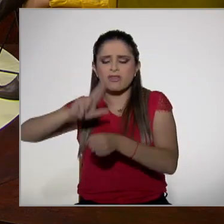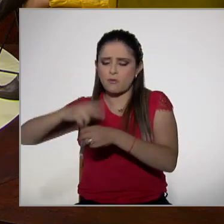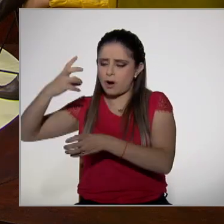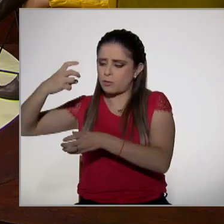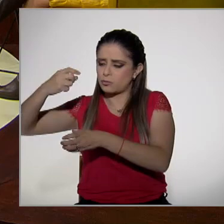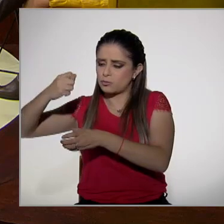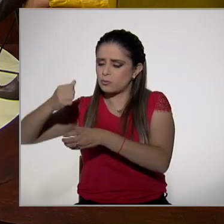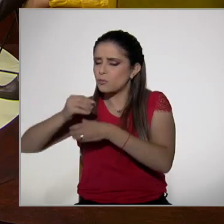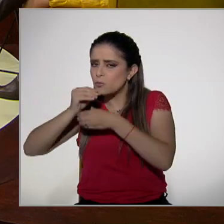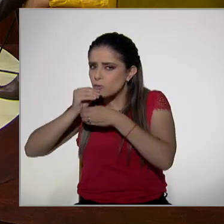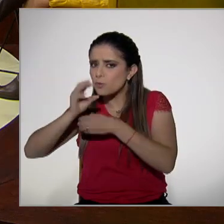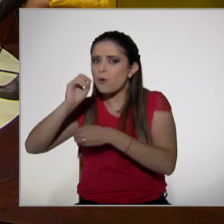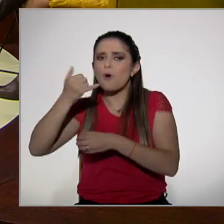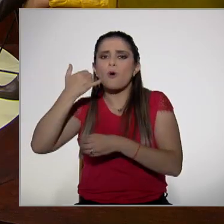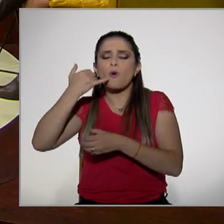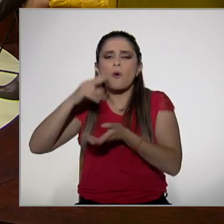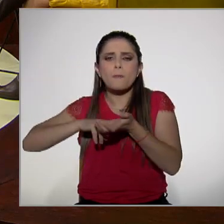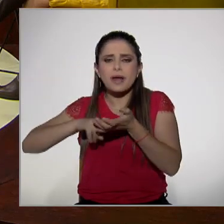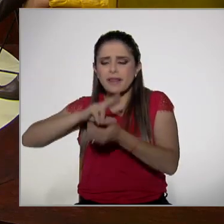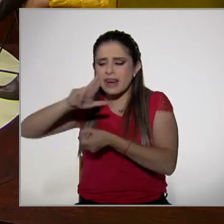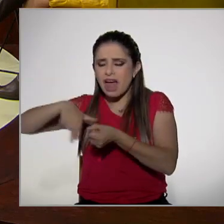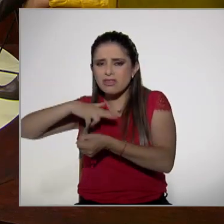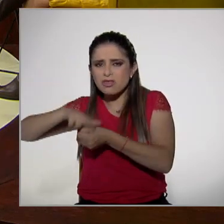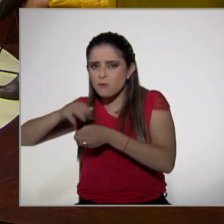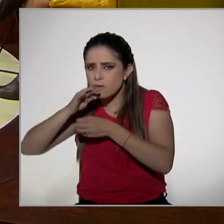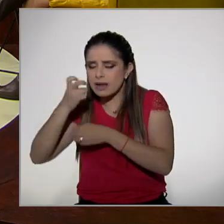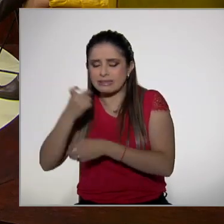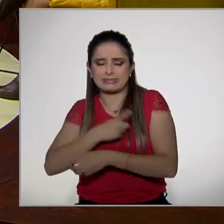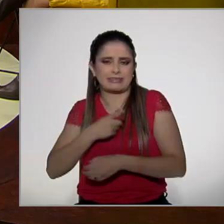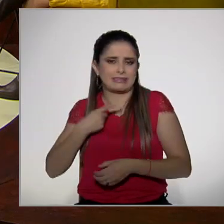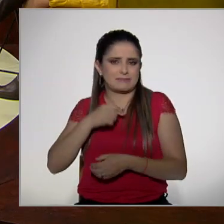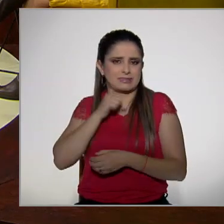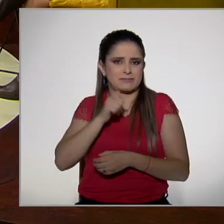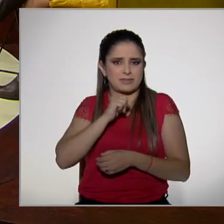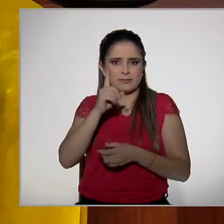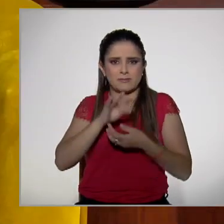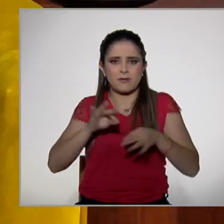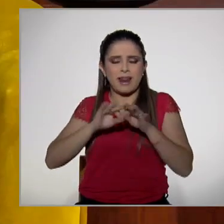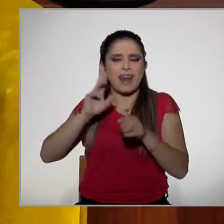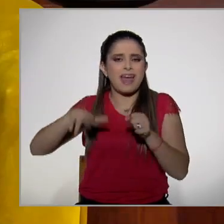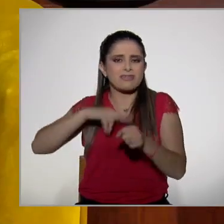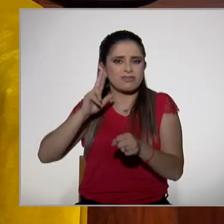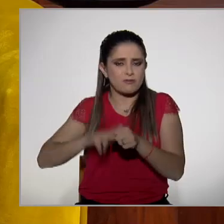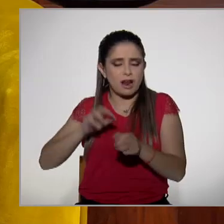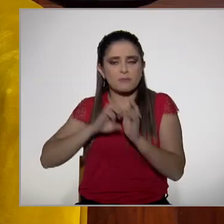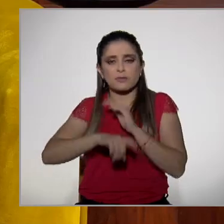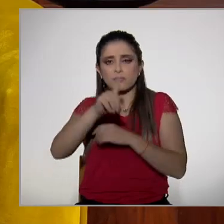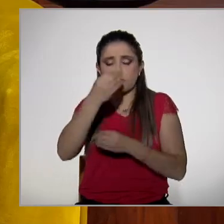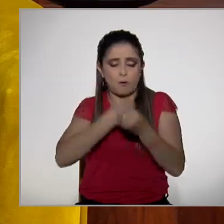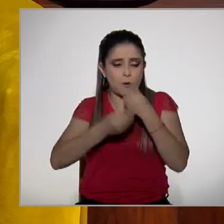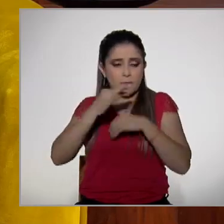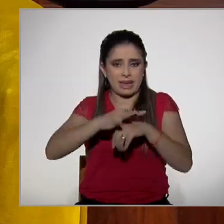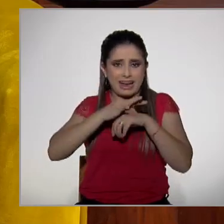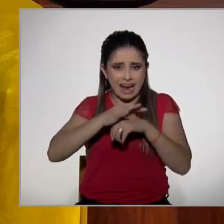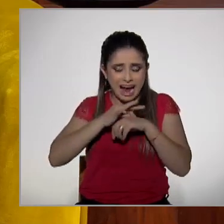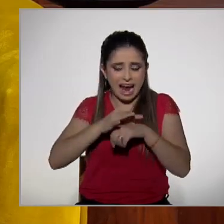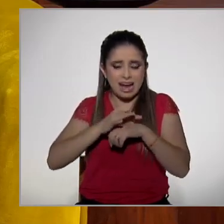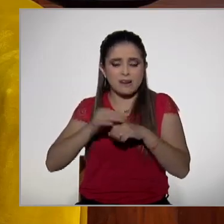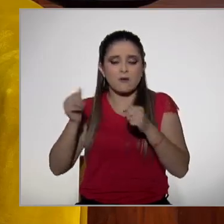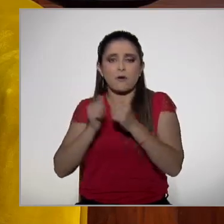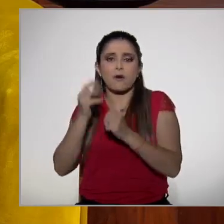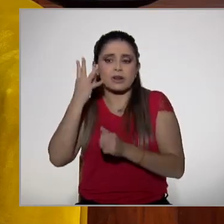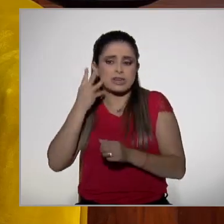tomarte un jugó verde y también ese el el equilibrio de la dieta en la entonces si se consume carnes si se le agrega algún cítrico como es el limón